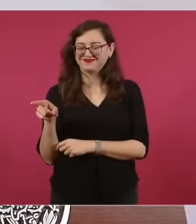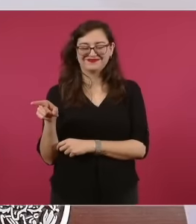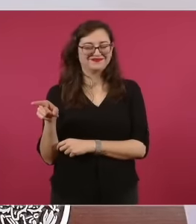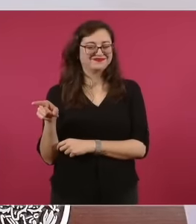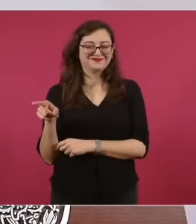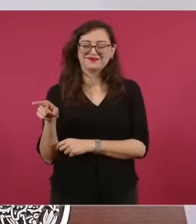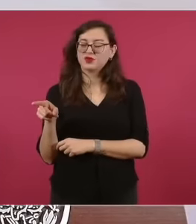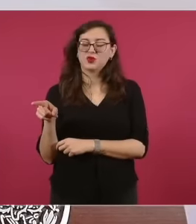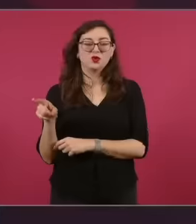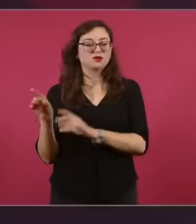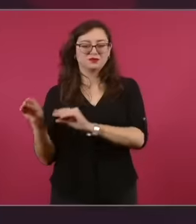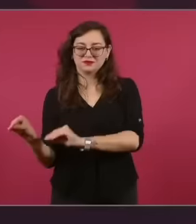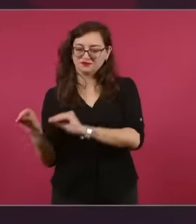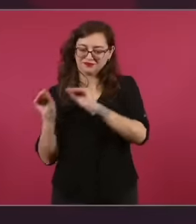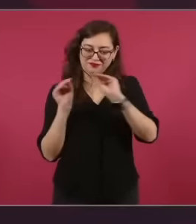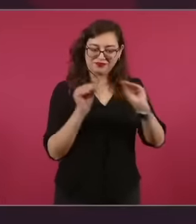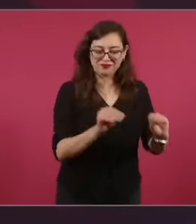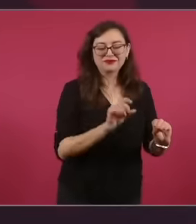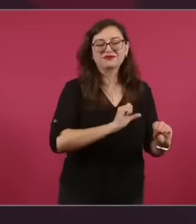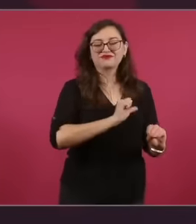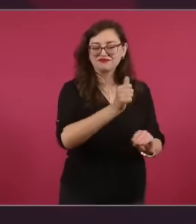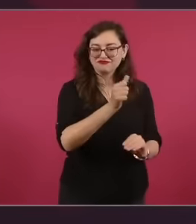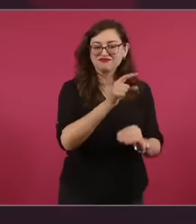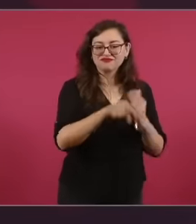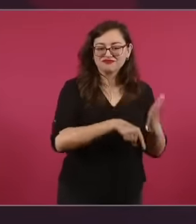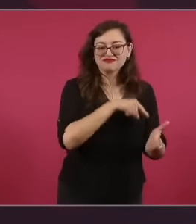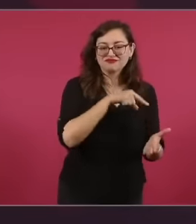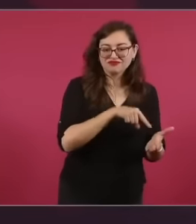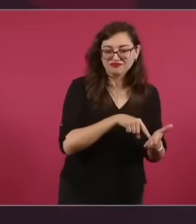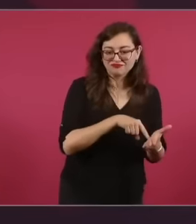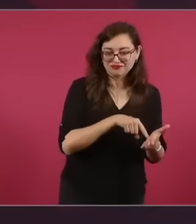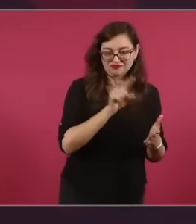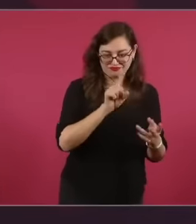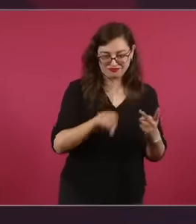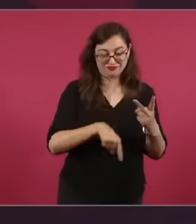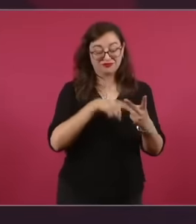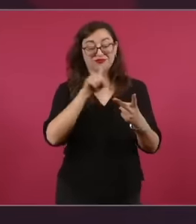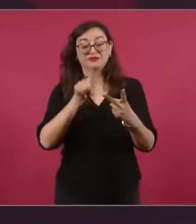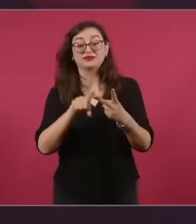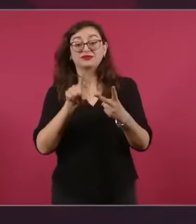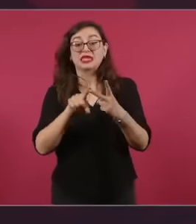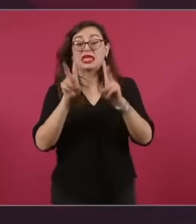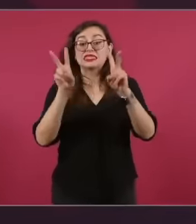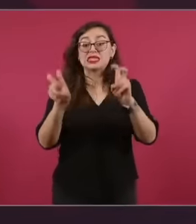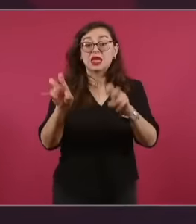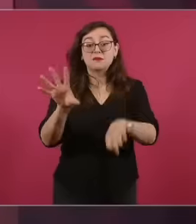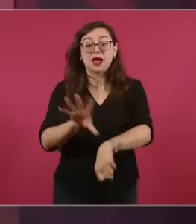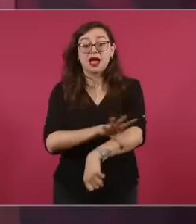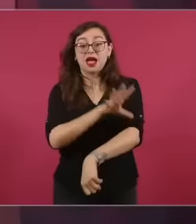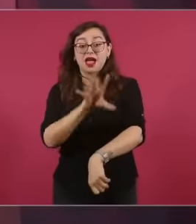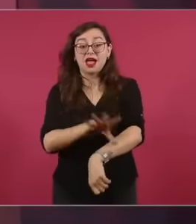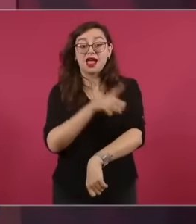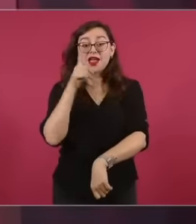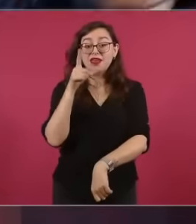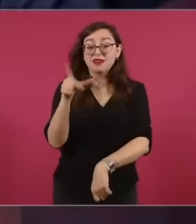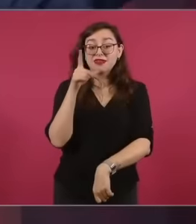no. ¿Cómo aprobaron la reforma privatizadora en materia energética? Lo mismo, una